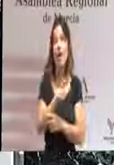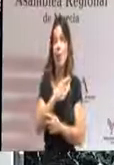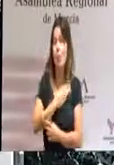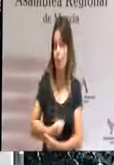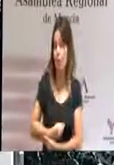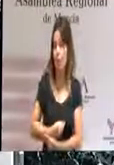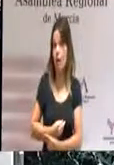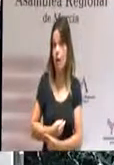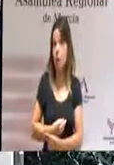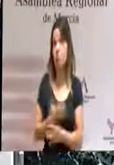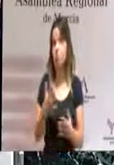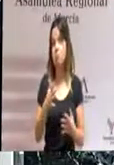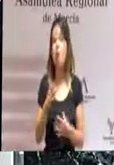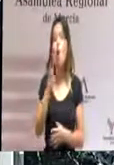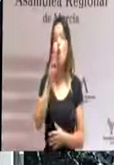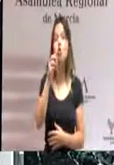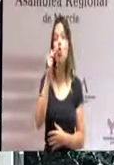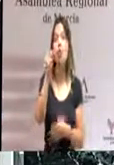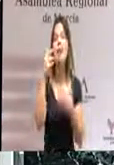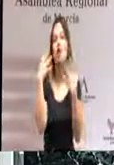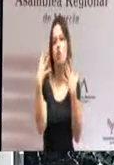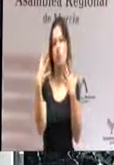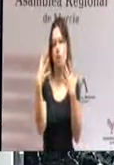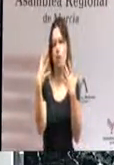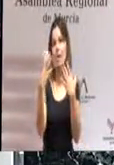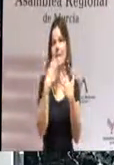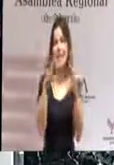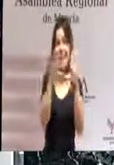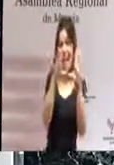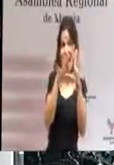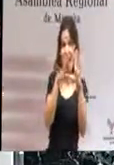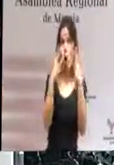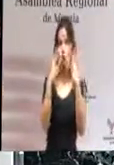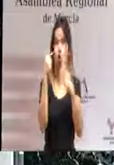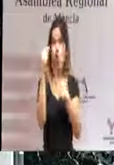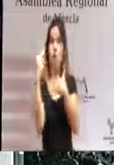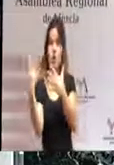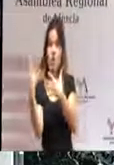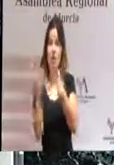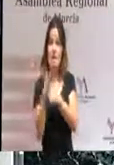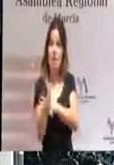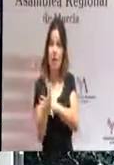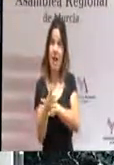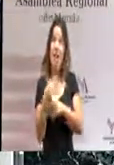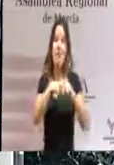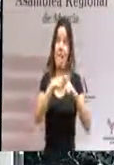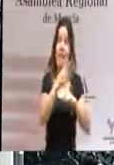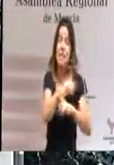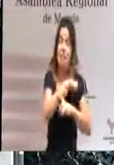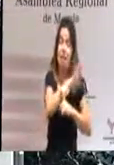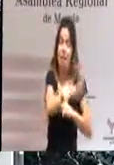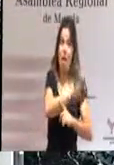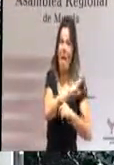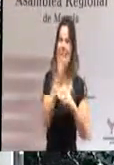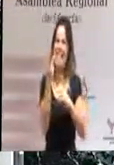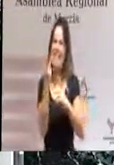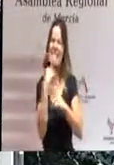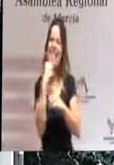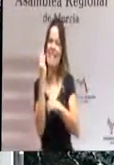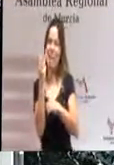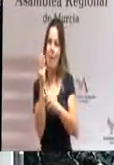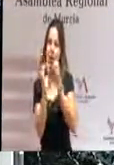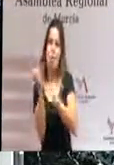Murcia, de un 8,9 sobre 10, casi tres puntos por encima de la media española. Mire,